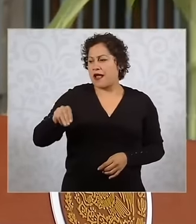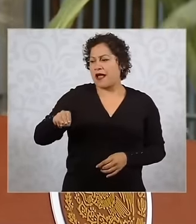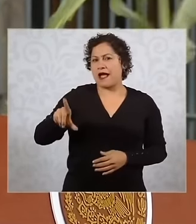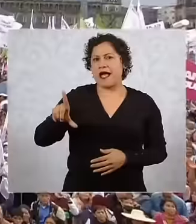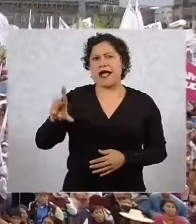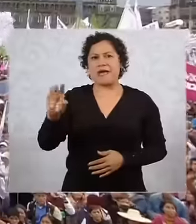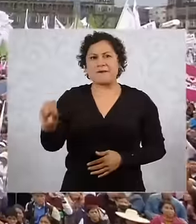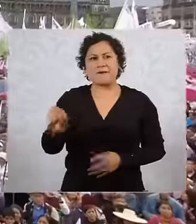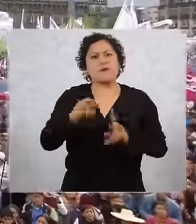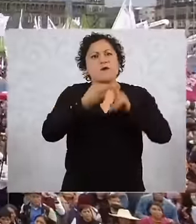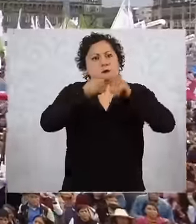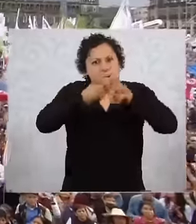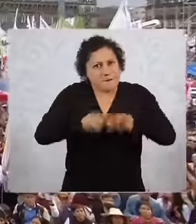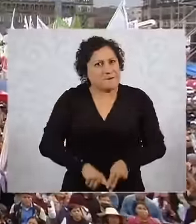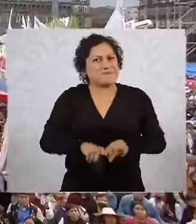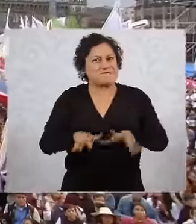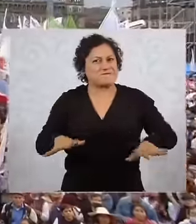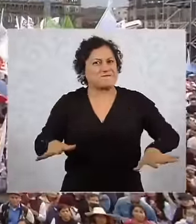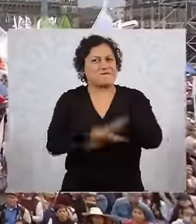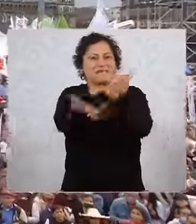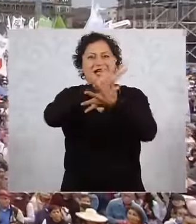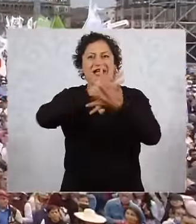Obrador.